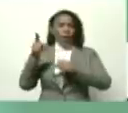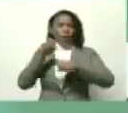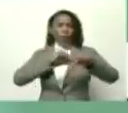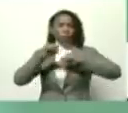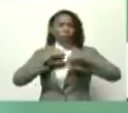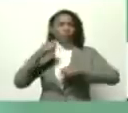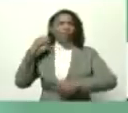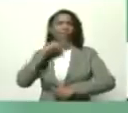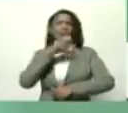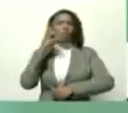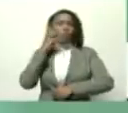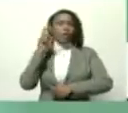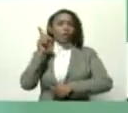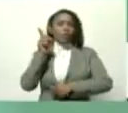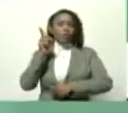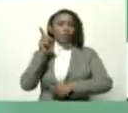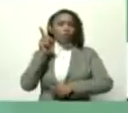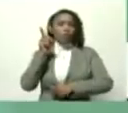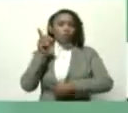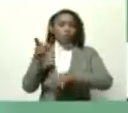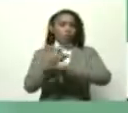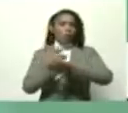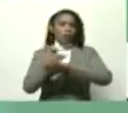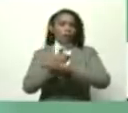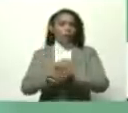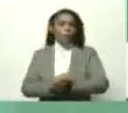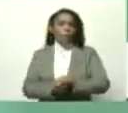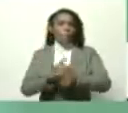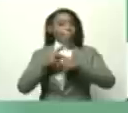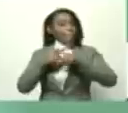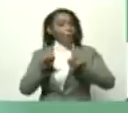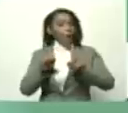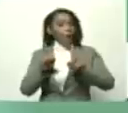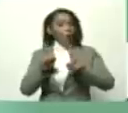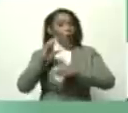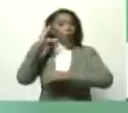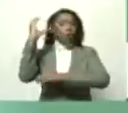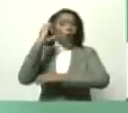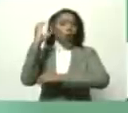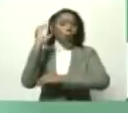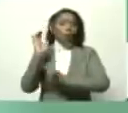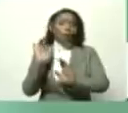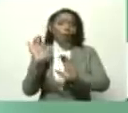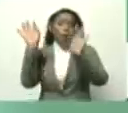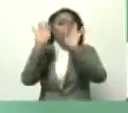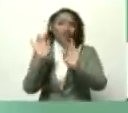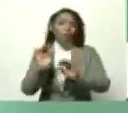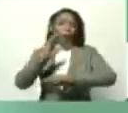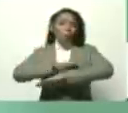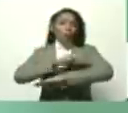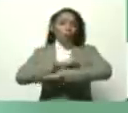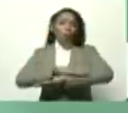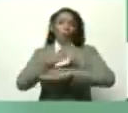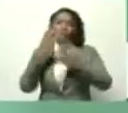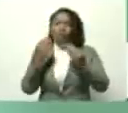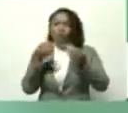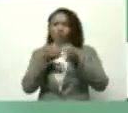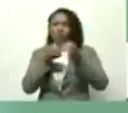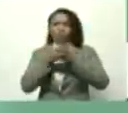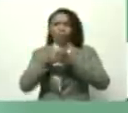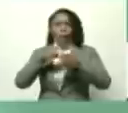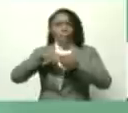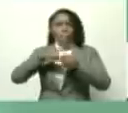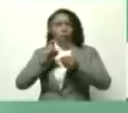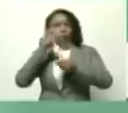accionar de Iván Duque y de su pseudo gobierno. Pero es muy colombiano la forma de actuar, es muy de los grupos